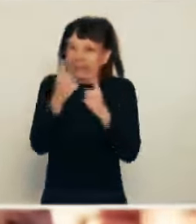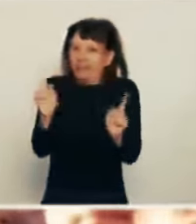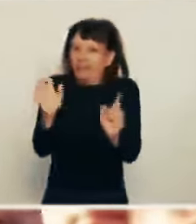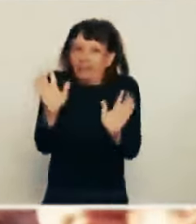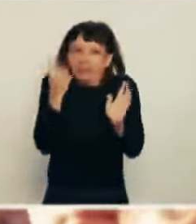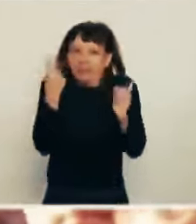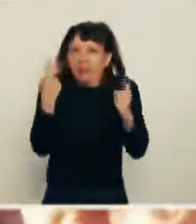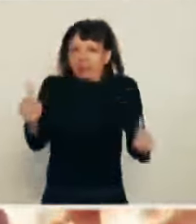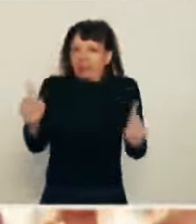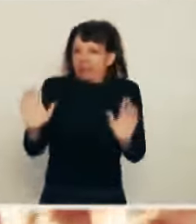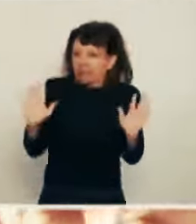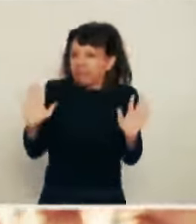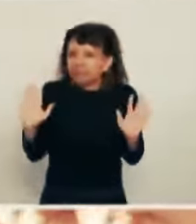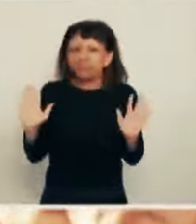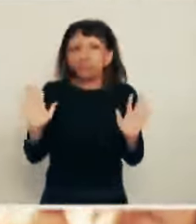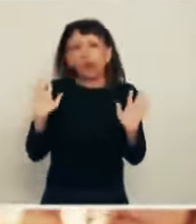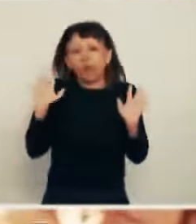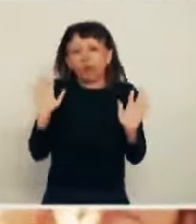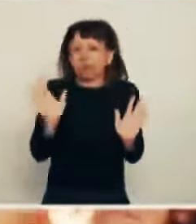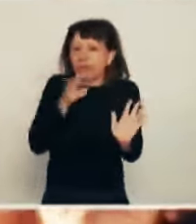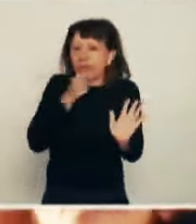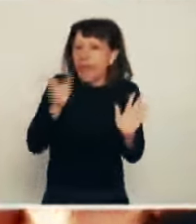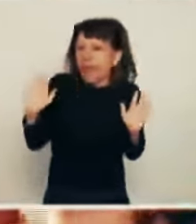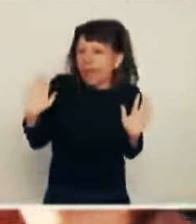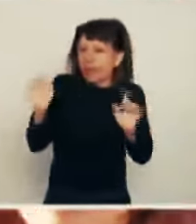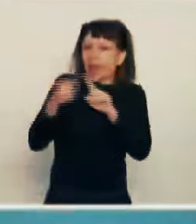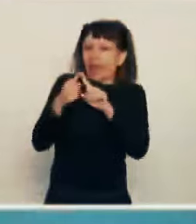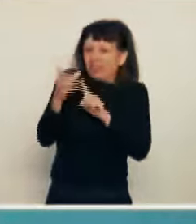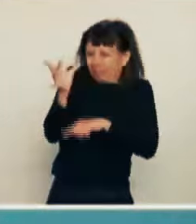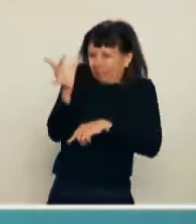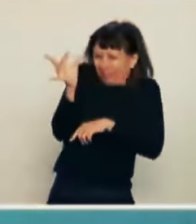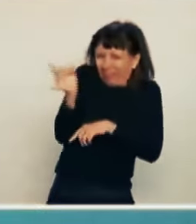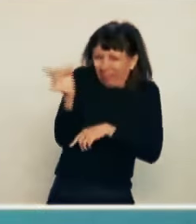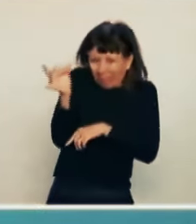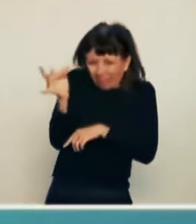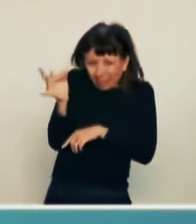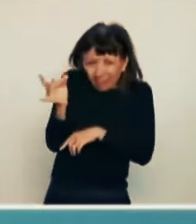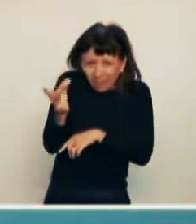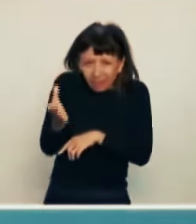extravagante. Pero bueno, nada. Relaciones carnales.